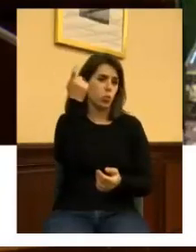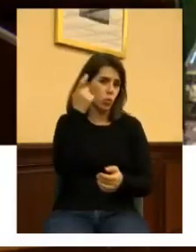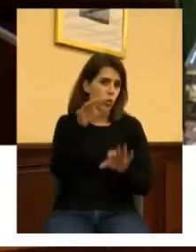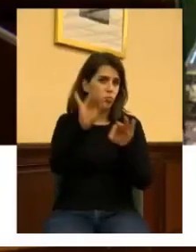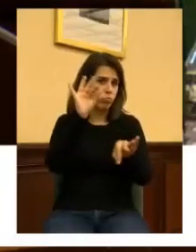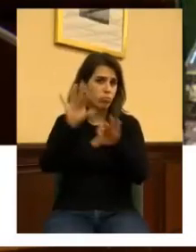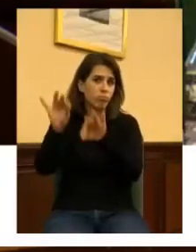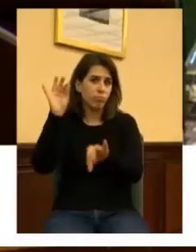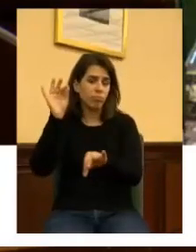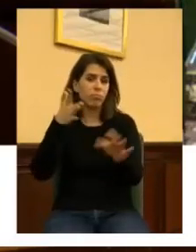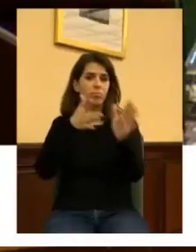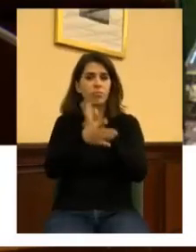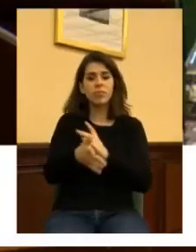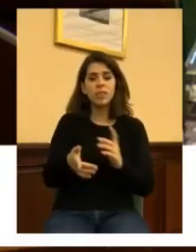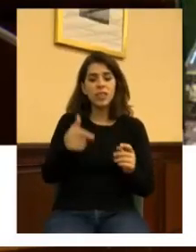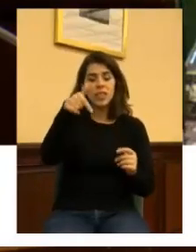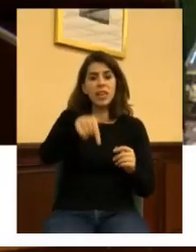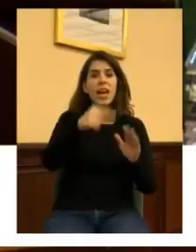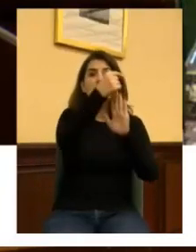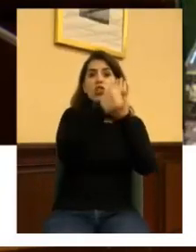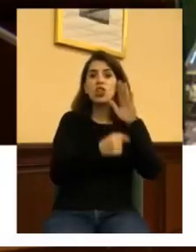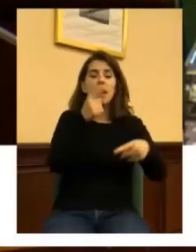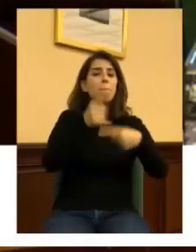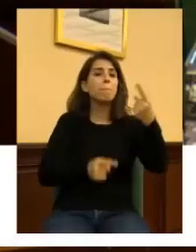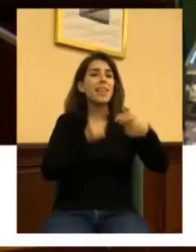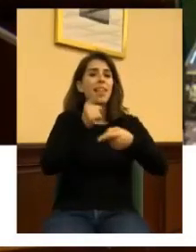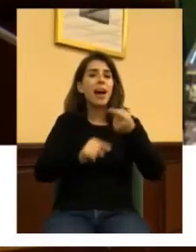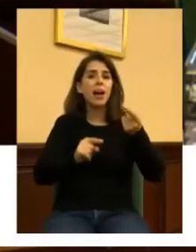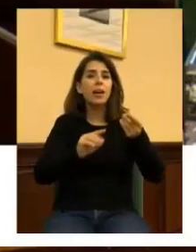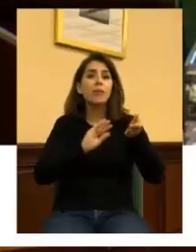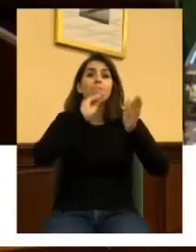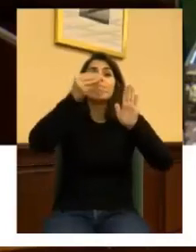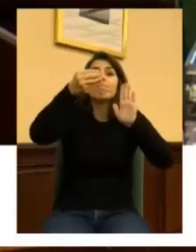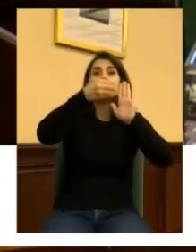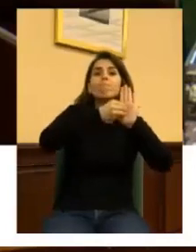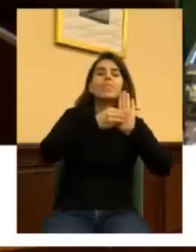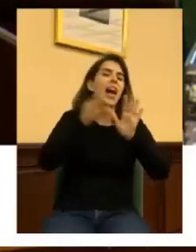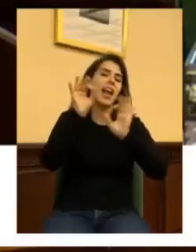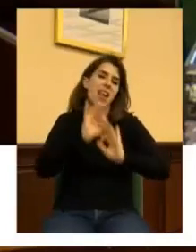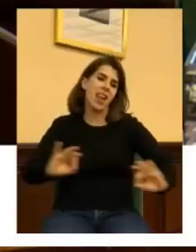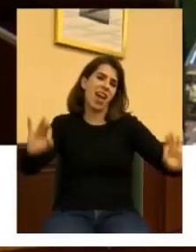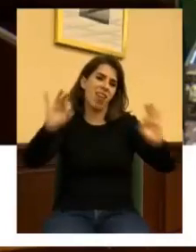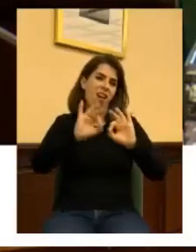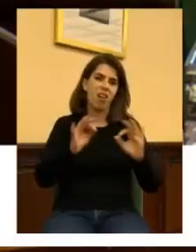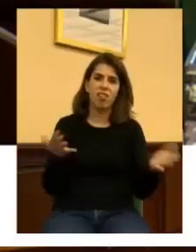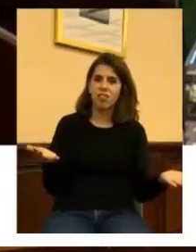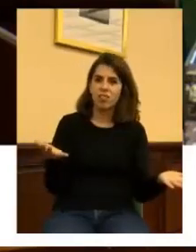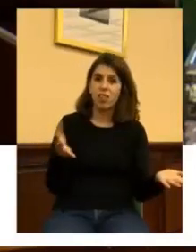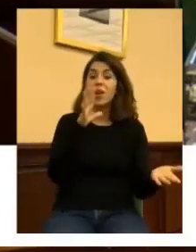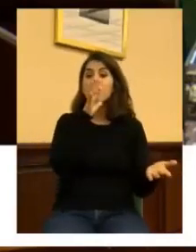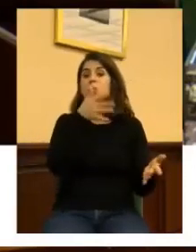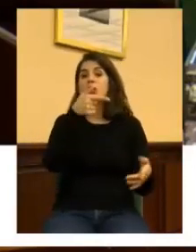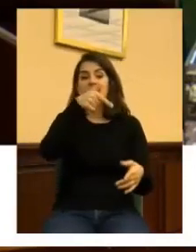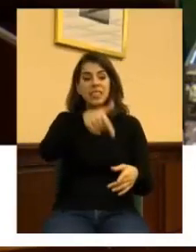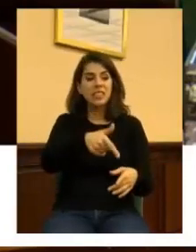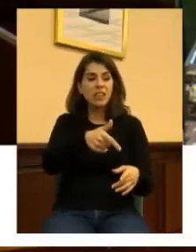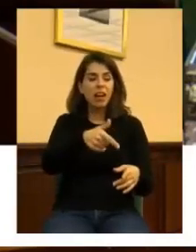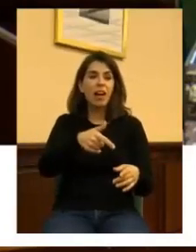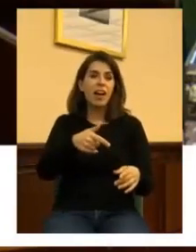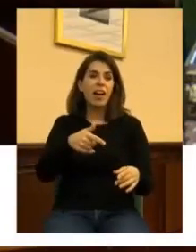se establece es que no contará para la nota media, algo que es absolutamente concordante con el carácter